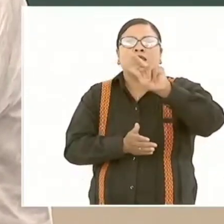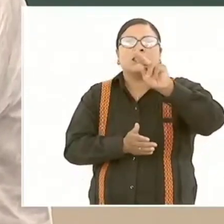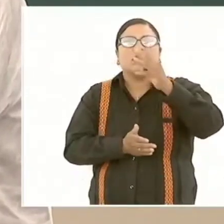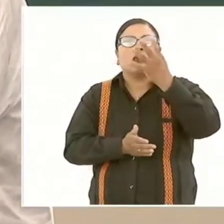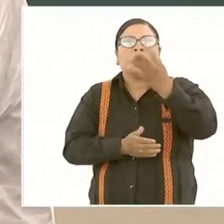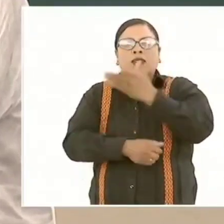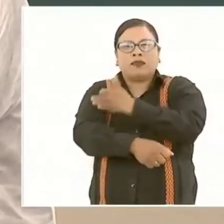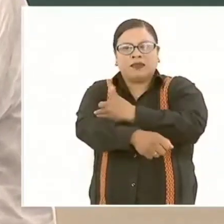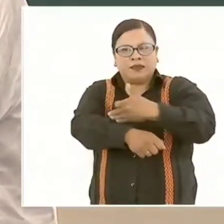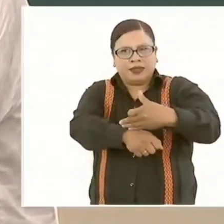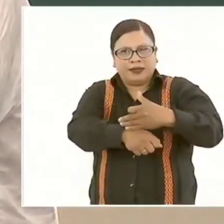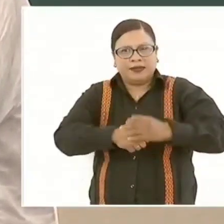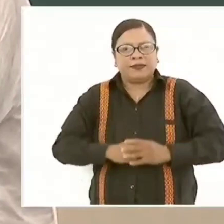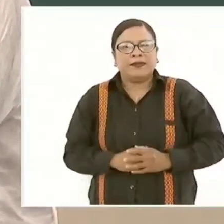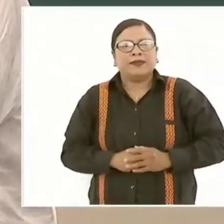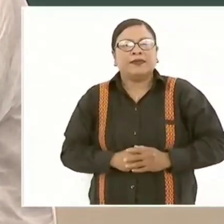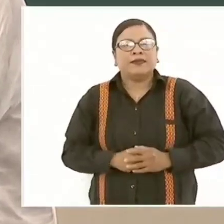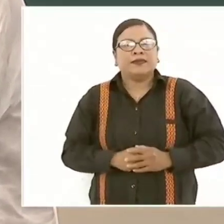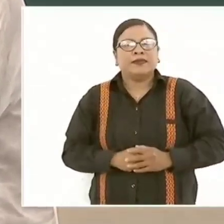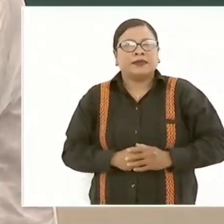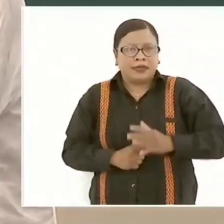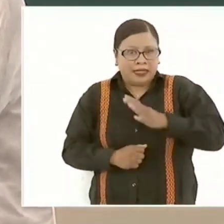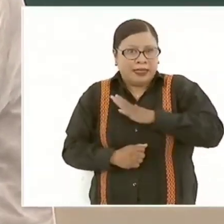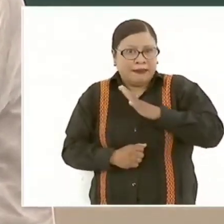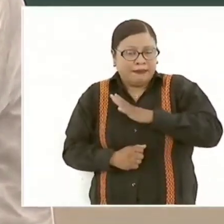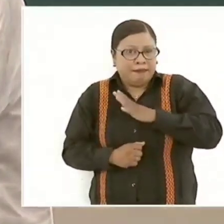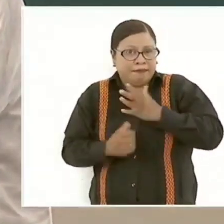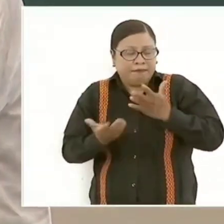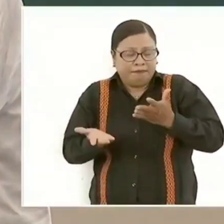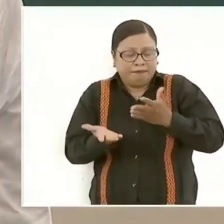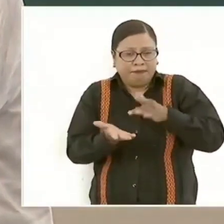11.484 familias reciben este apoyo.